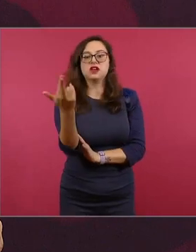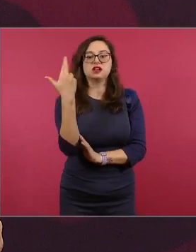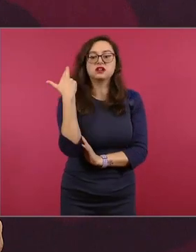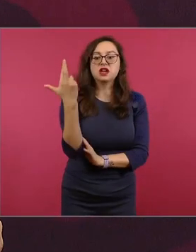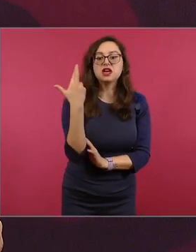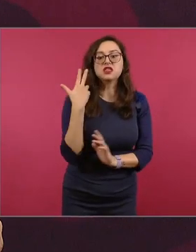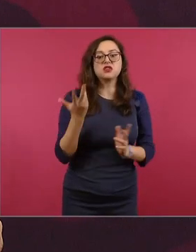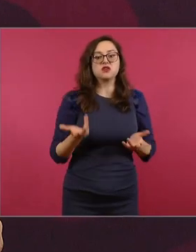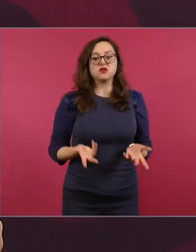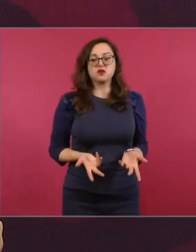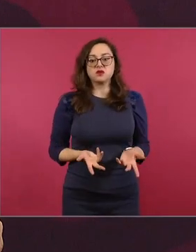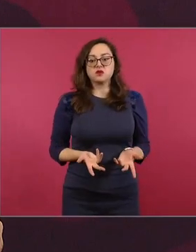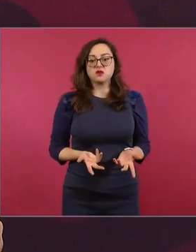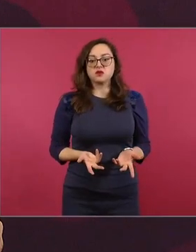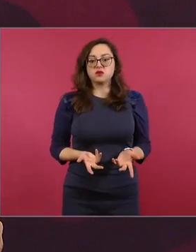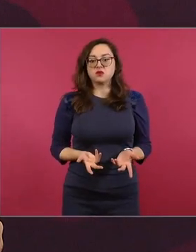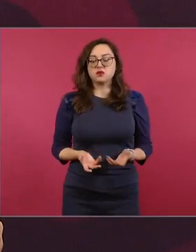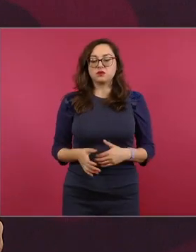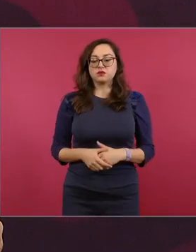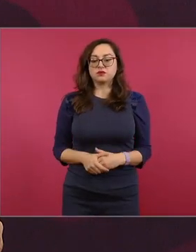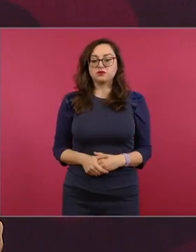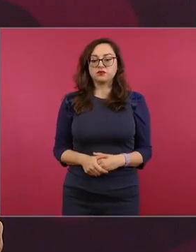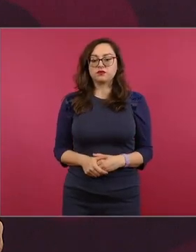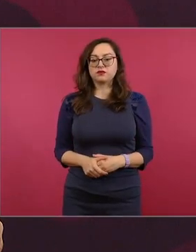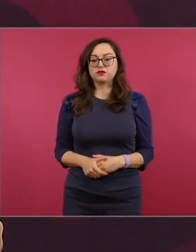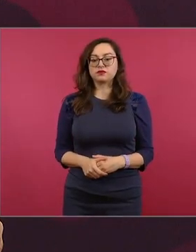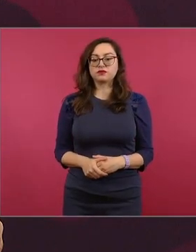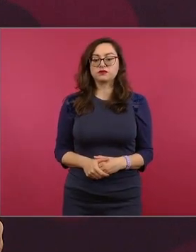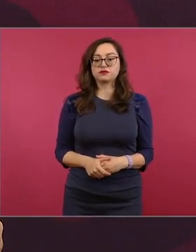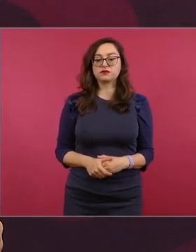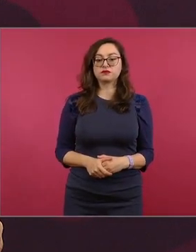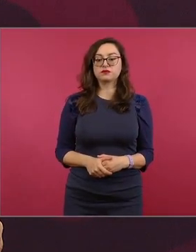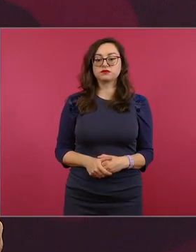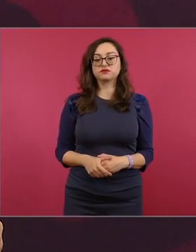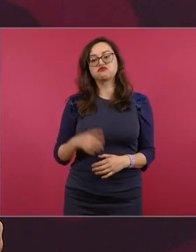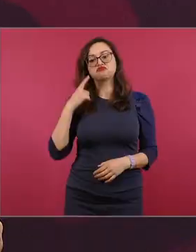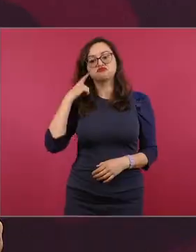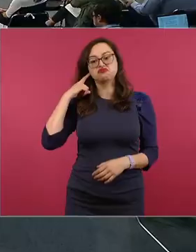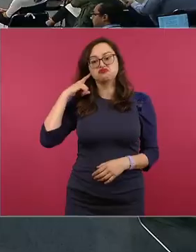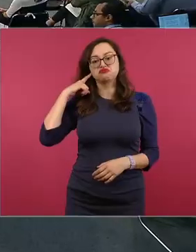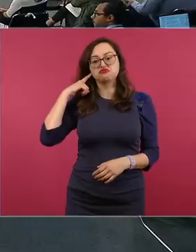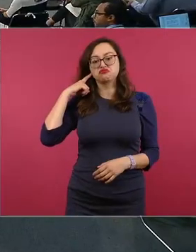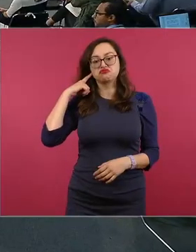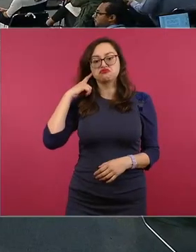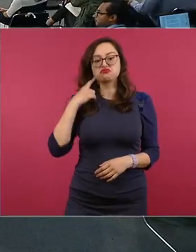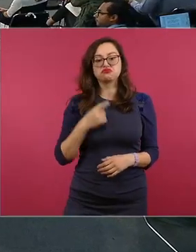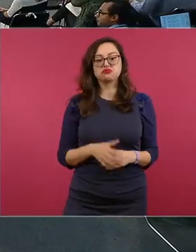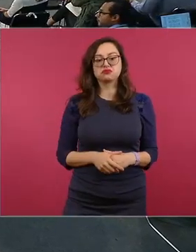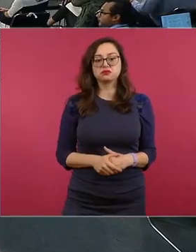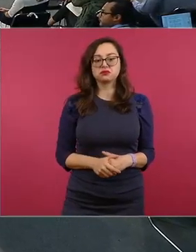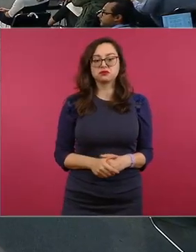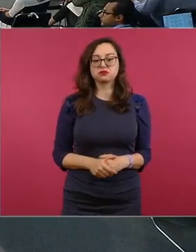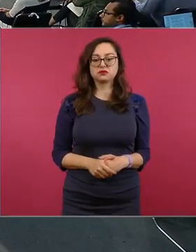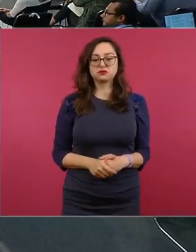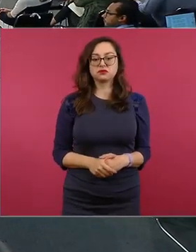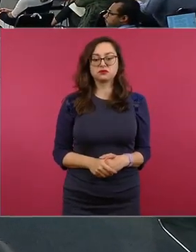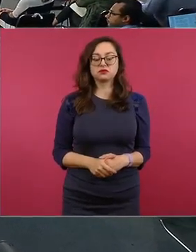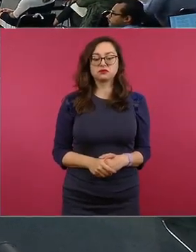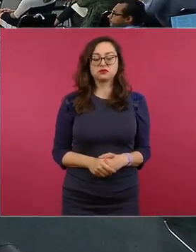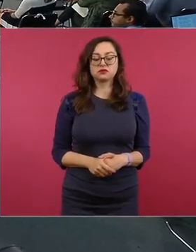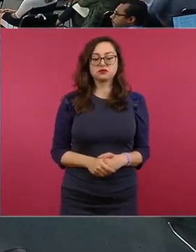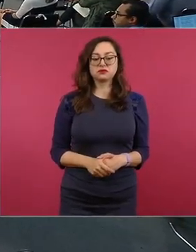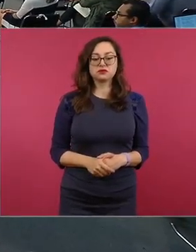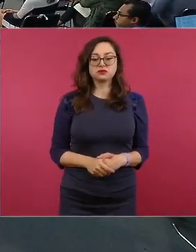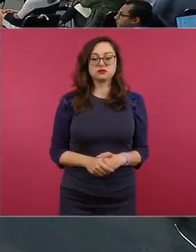Presidente, le puedo comentar algo. En el debate, la señora Ceci Flores, como una persona que era testigo, la llevó